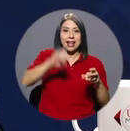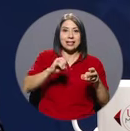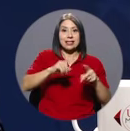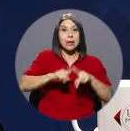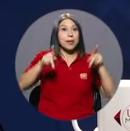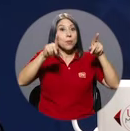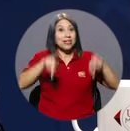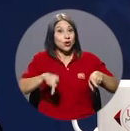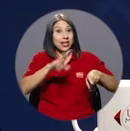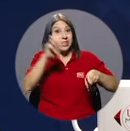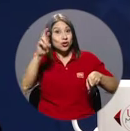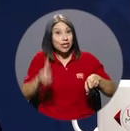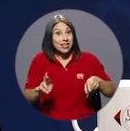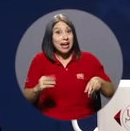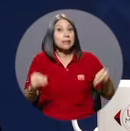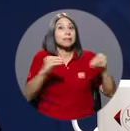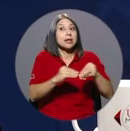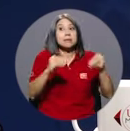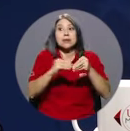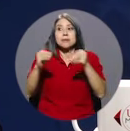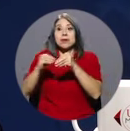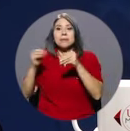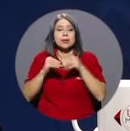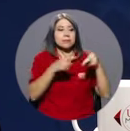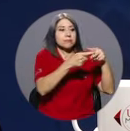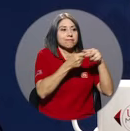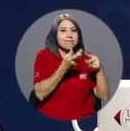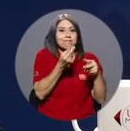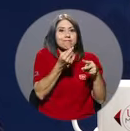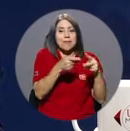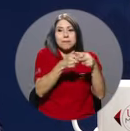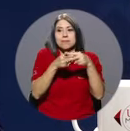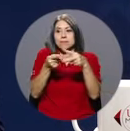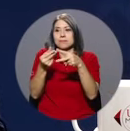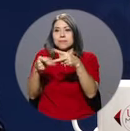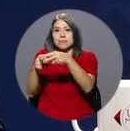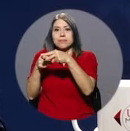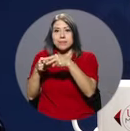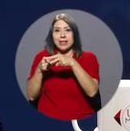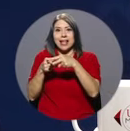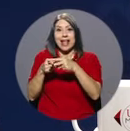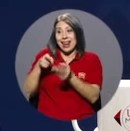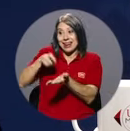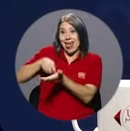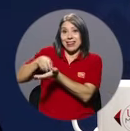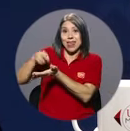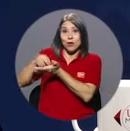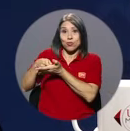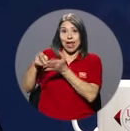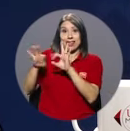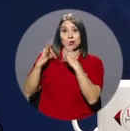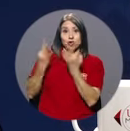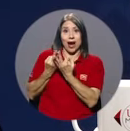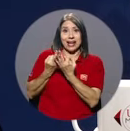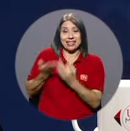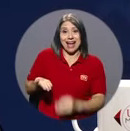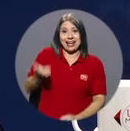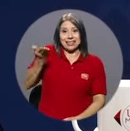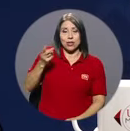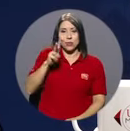el endeudamiento de las personas en Costa Rica ha crecido sustancialmente. De hecho, creció el tamaño de la deuda de los hogares,